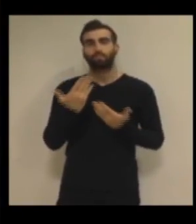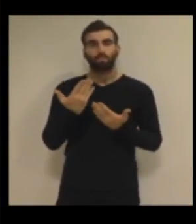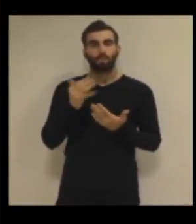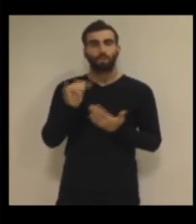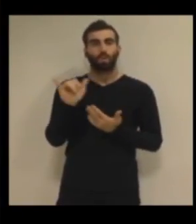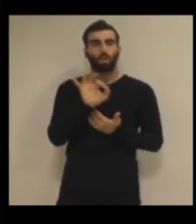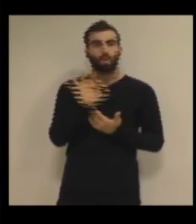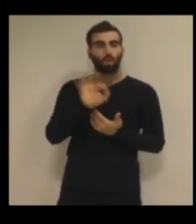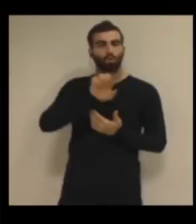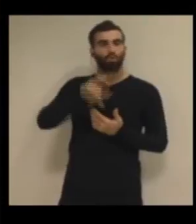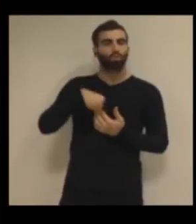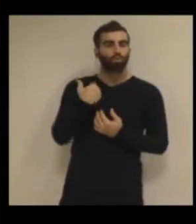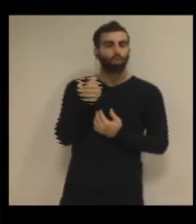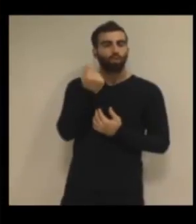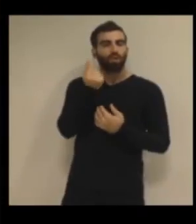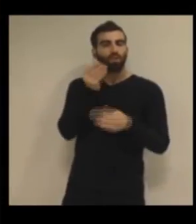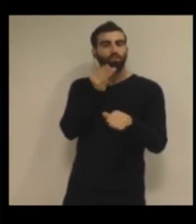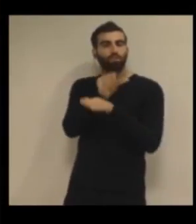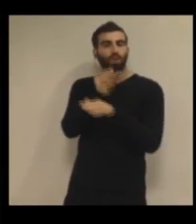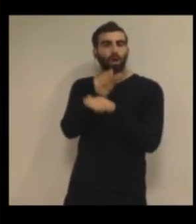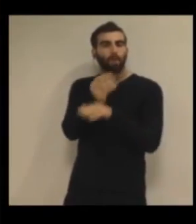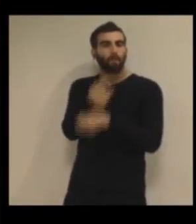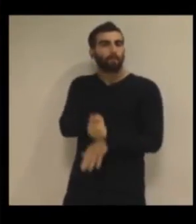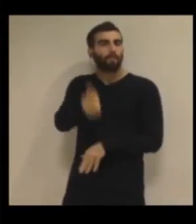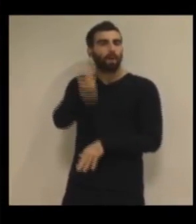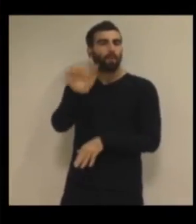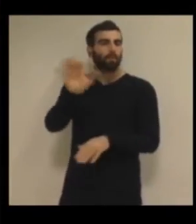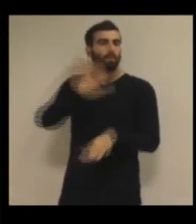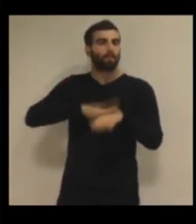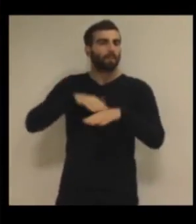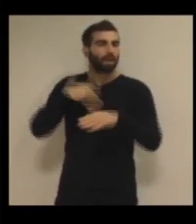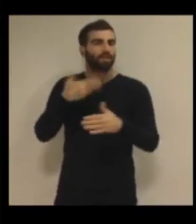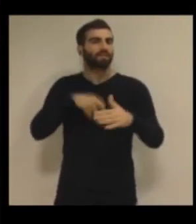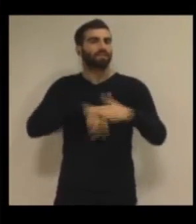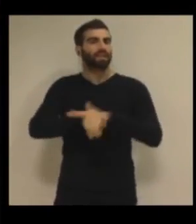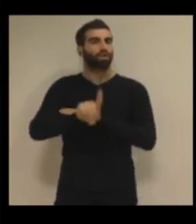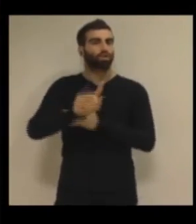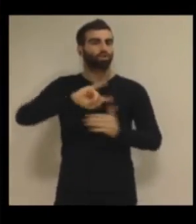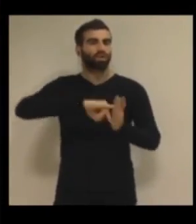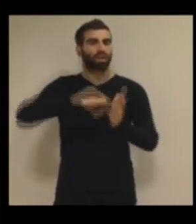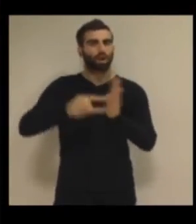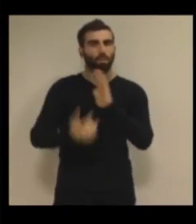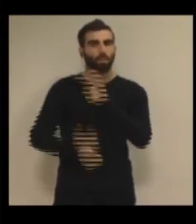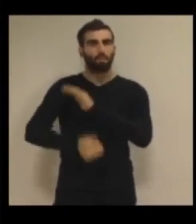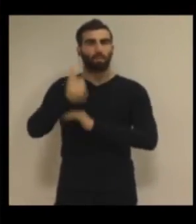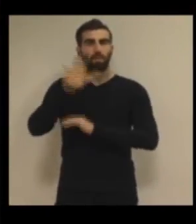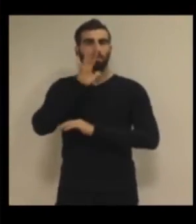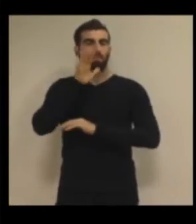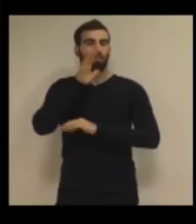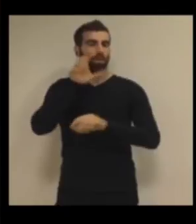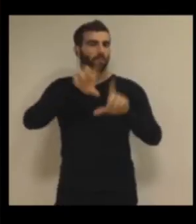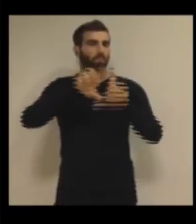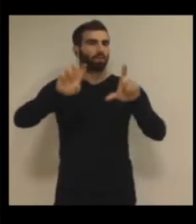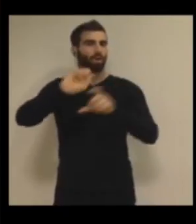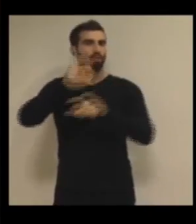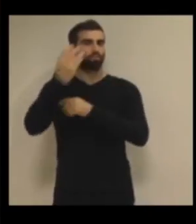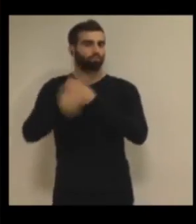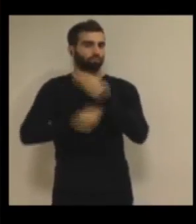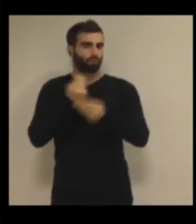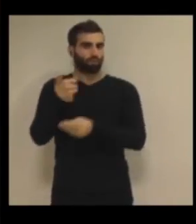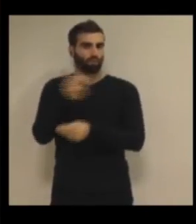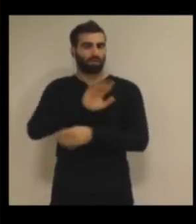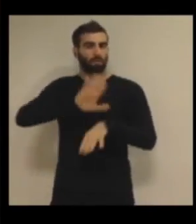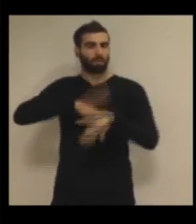tenemos más financiación para poder hacer los nuevos desarrollos tecnológicos que otros no hacen para que eso, digamos, sea